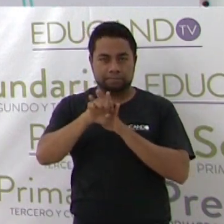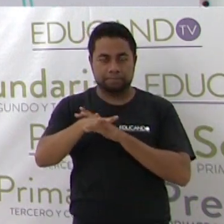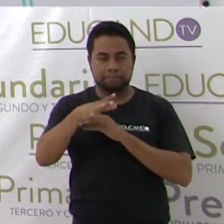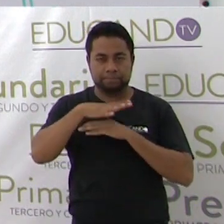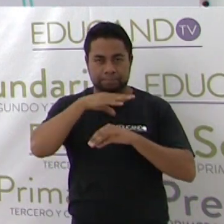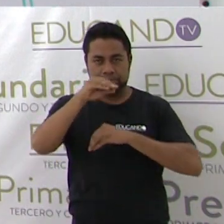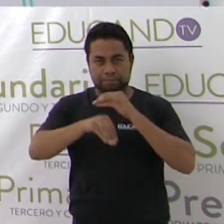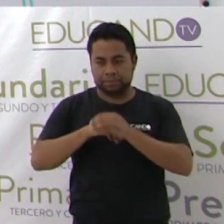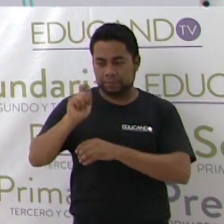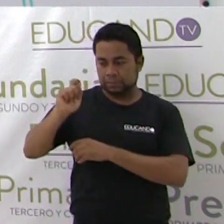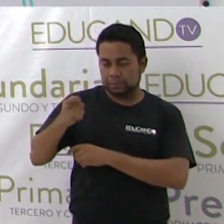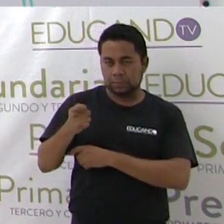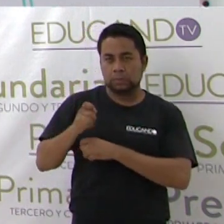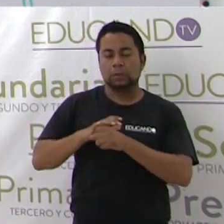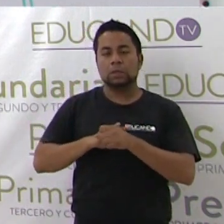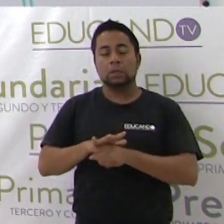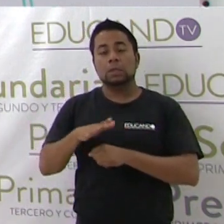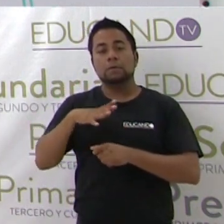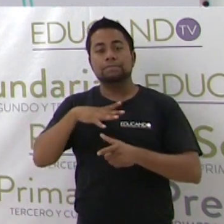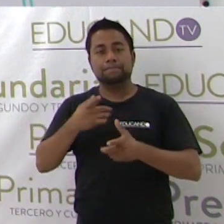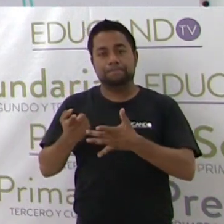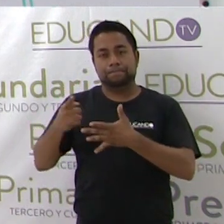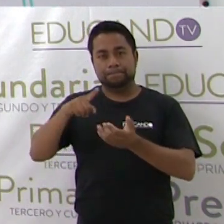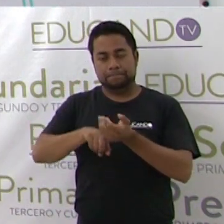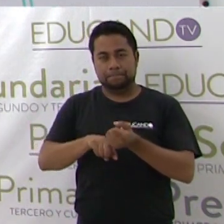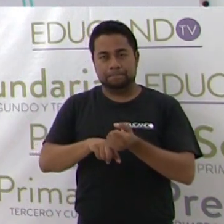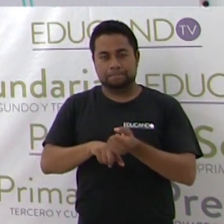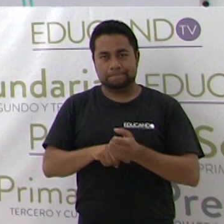llevar tilde los que se encuentran